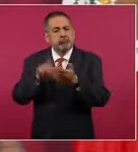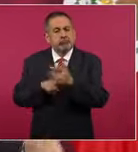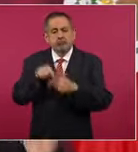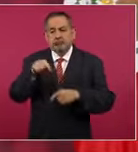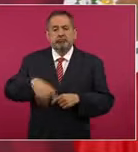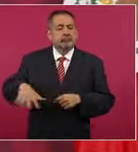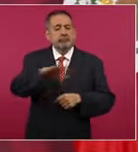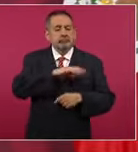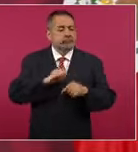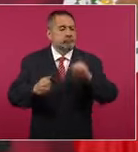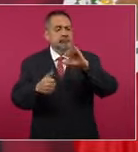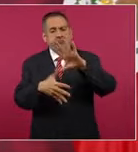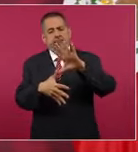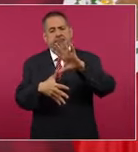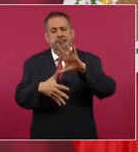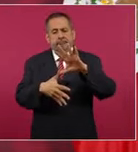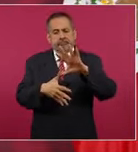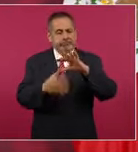en toda América?